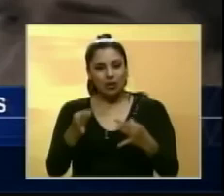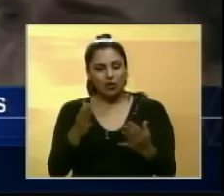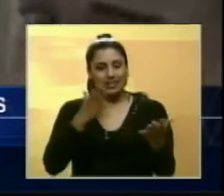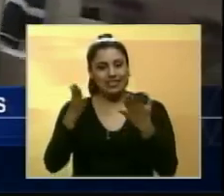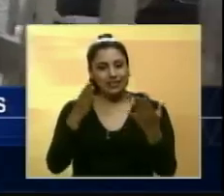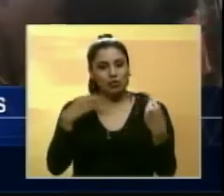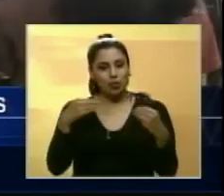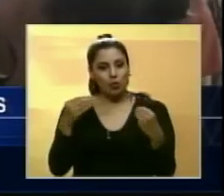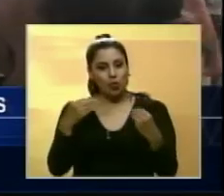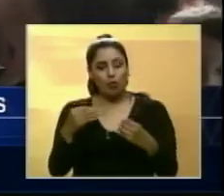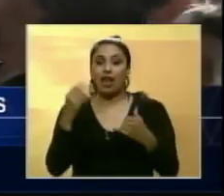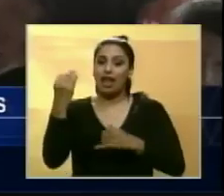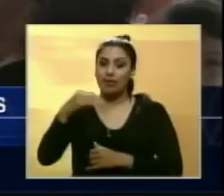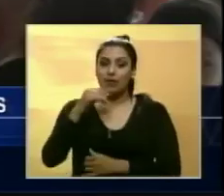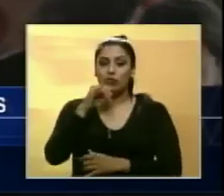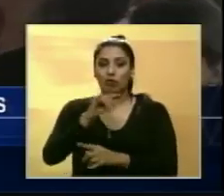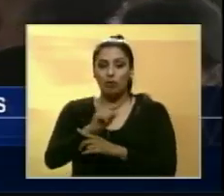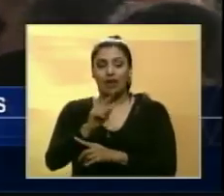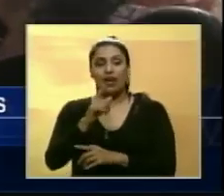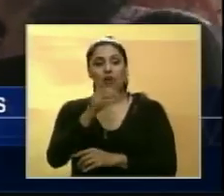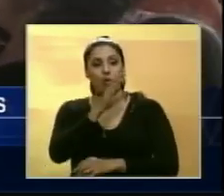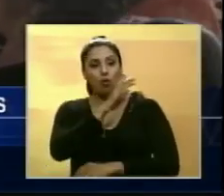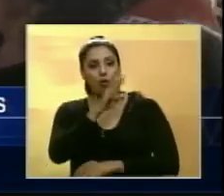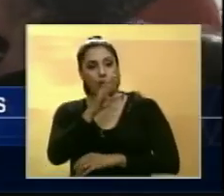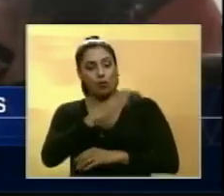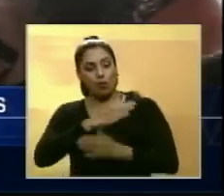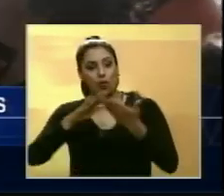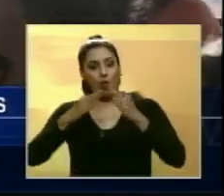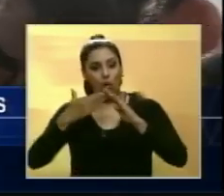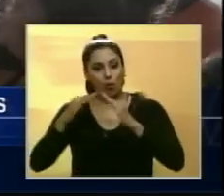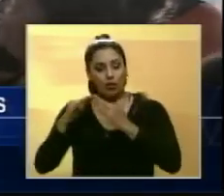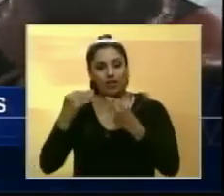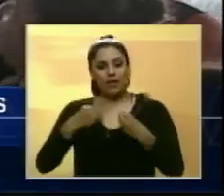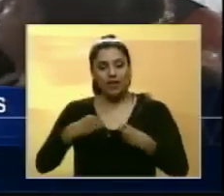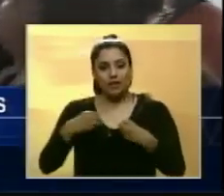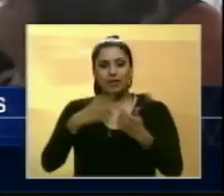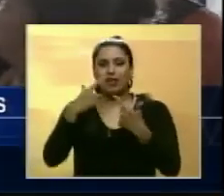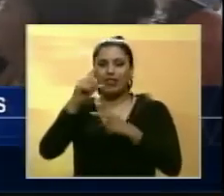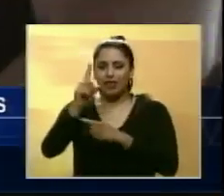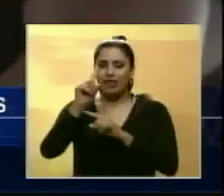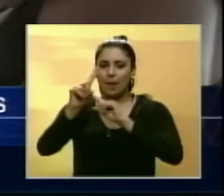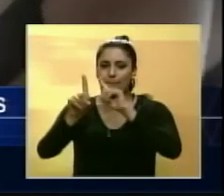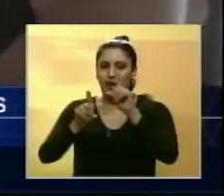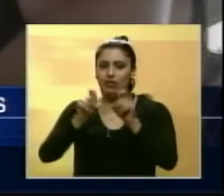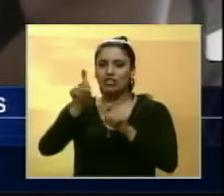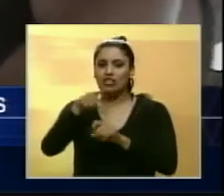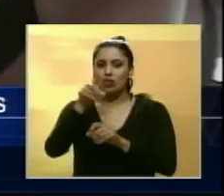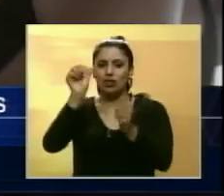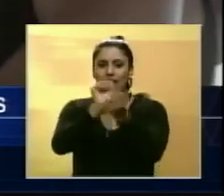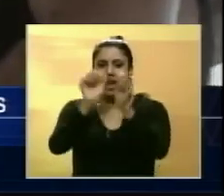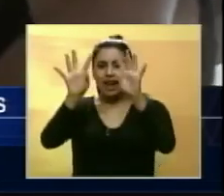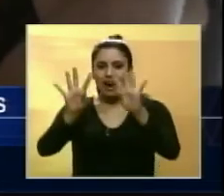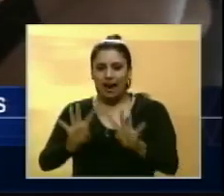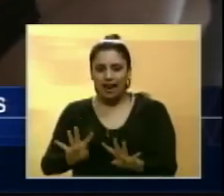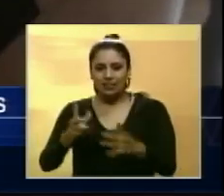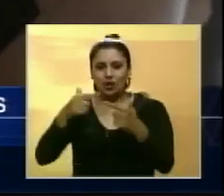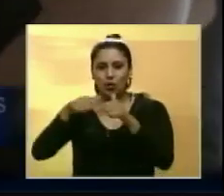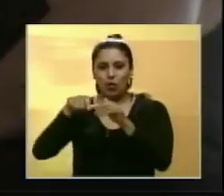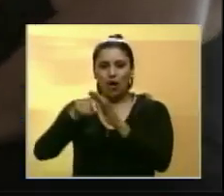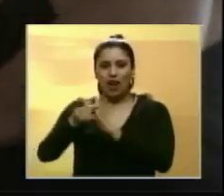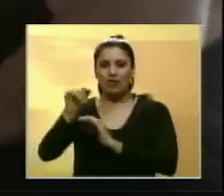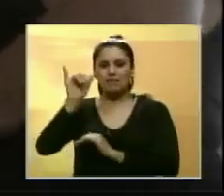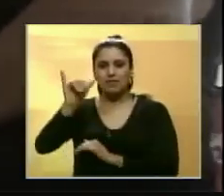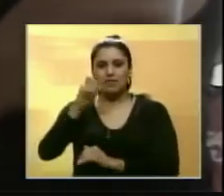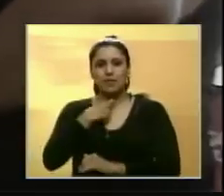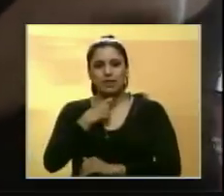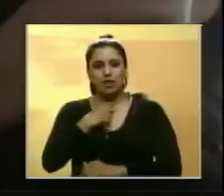servicios públicos. Además, exigió que las comunidades del oeste de la ciudad sean consultadas sobre la instalación de la nueva cárcel de Estado en el antiguo